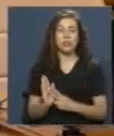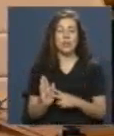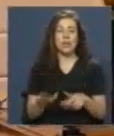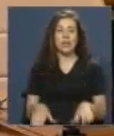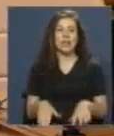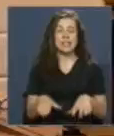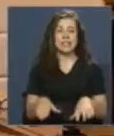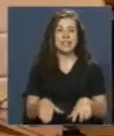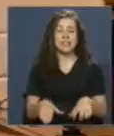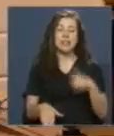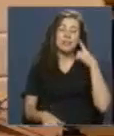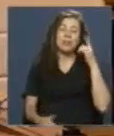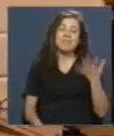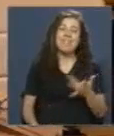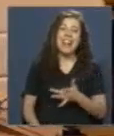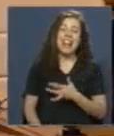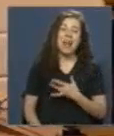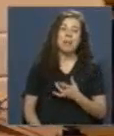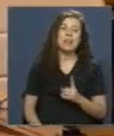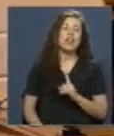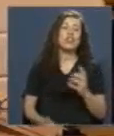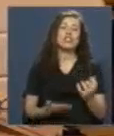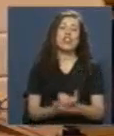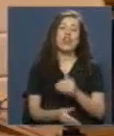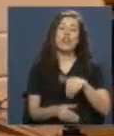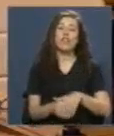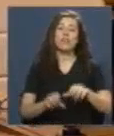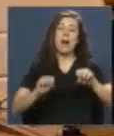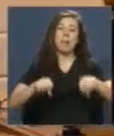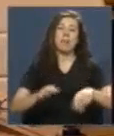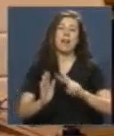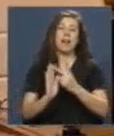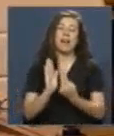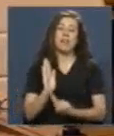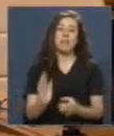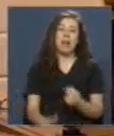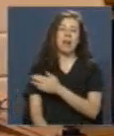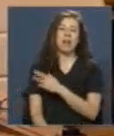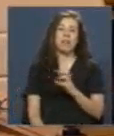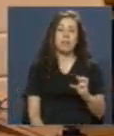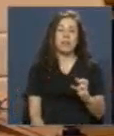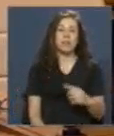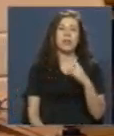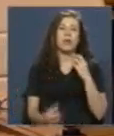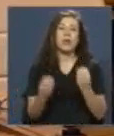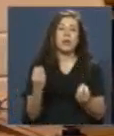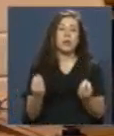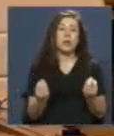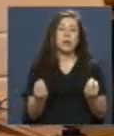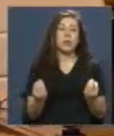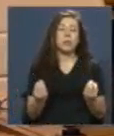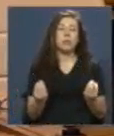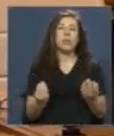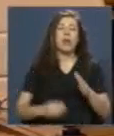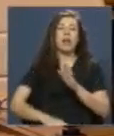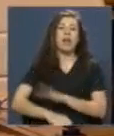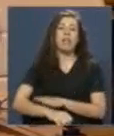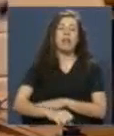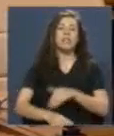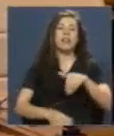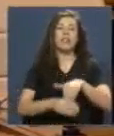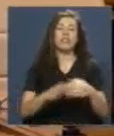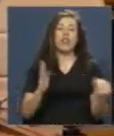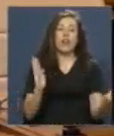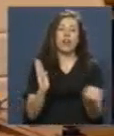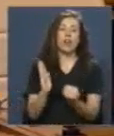2017, donde lamentablemente no tuvimos los votos para aprobar esa reforma provisional, porque la derecha votó en